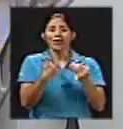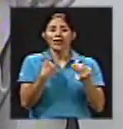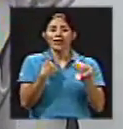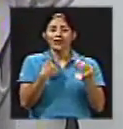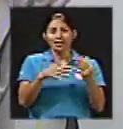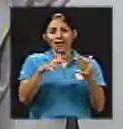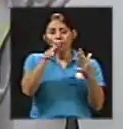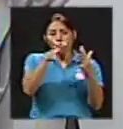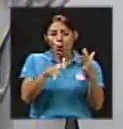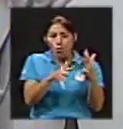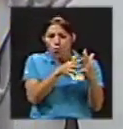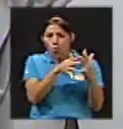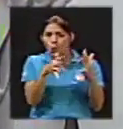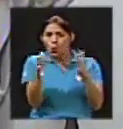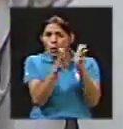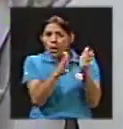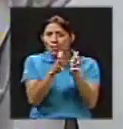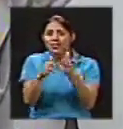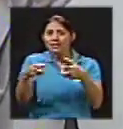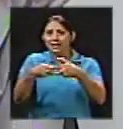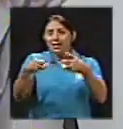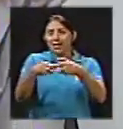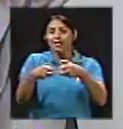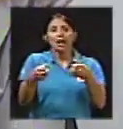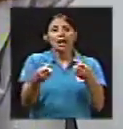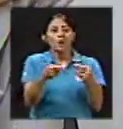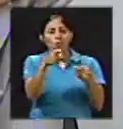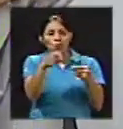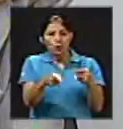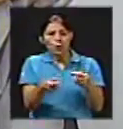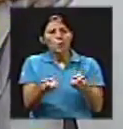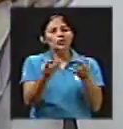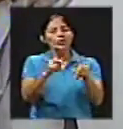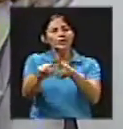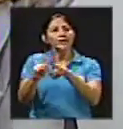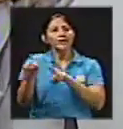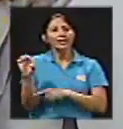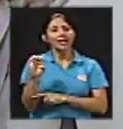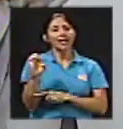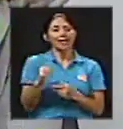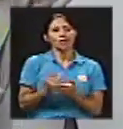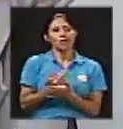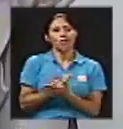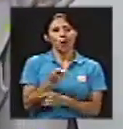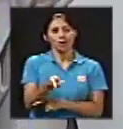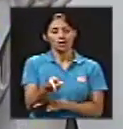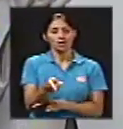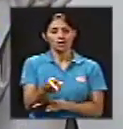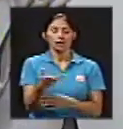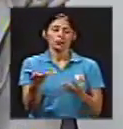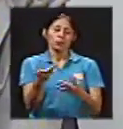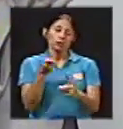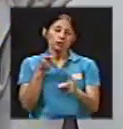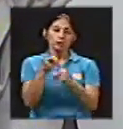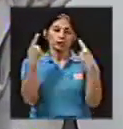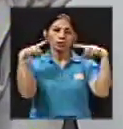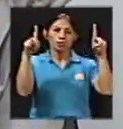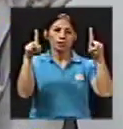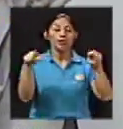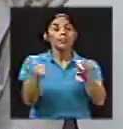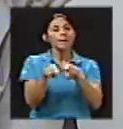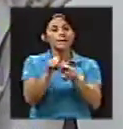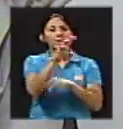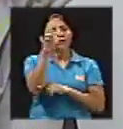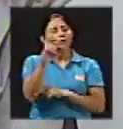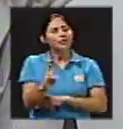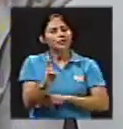una matriz energética con un gran componente de energías renovables, lo cual es, por supuesto, un objetivo muy deseable. También ha avanzado bien en general en lo